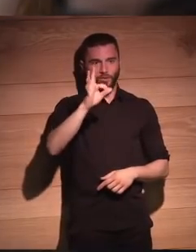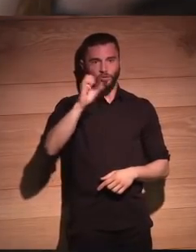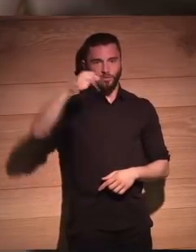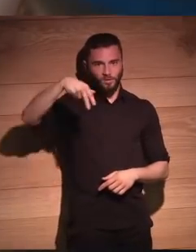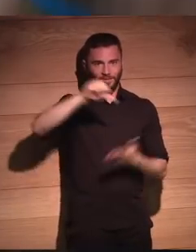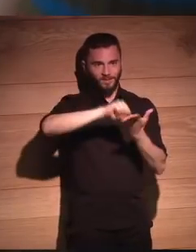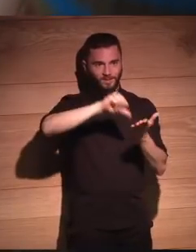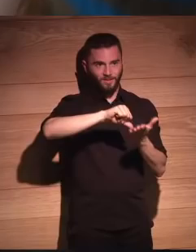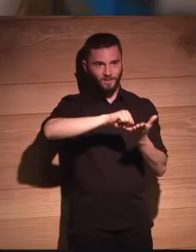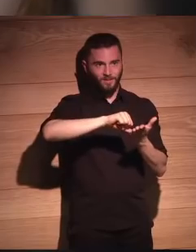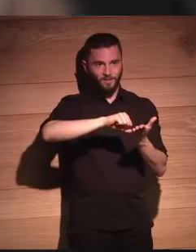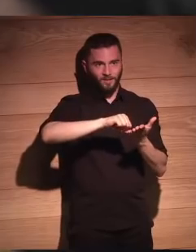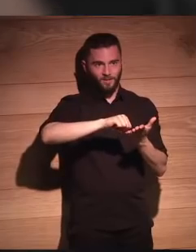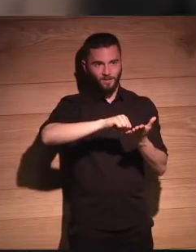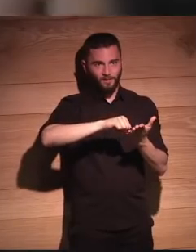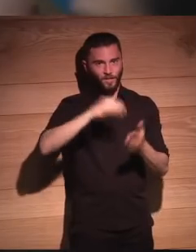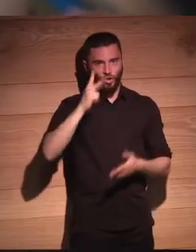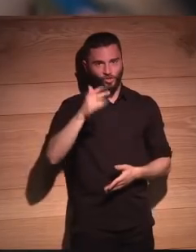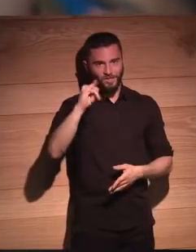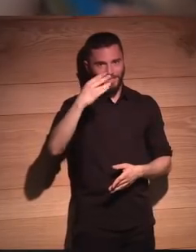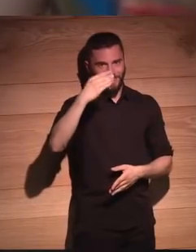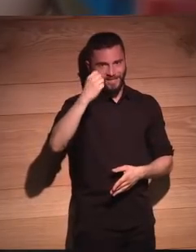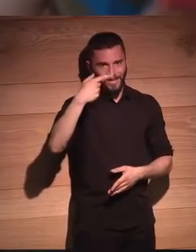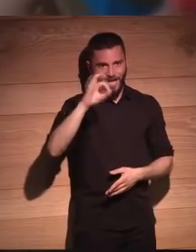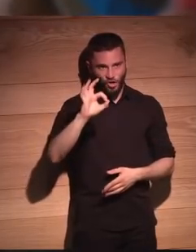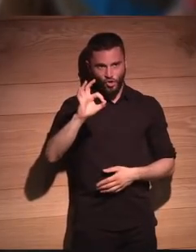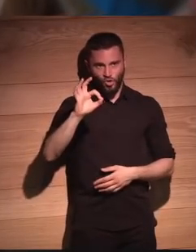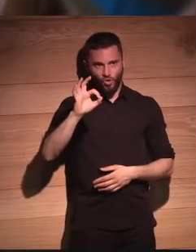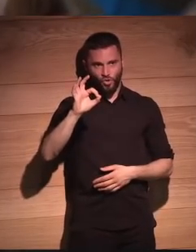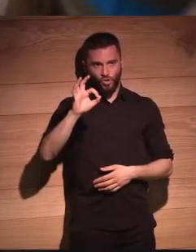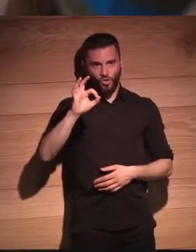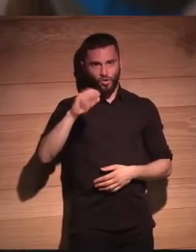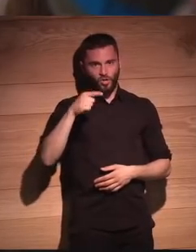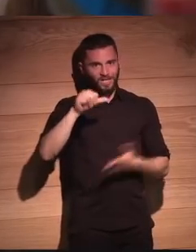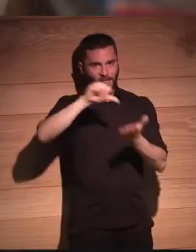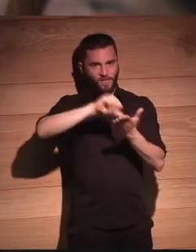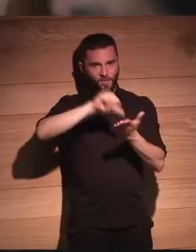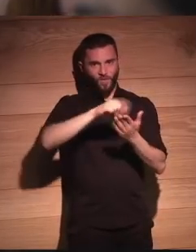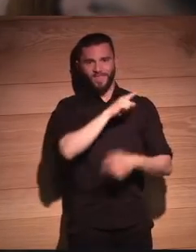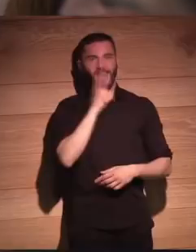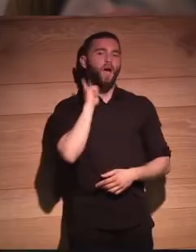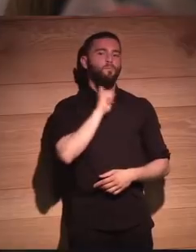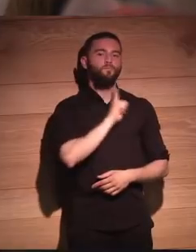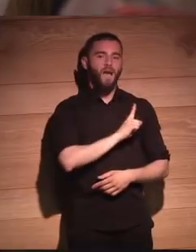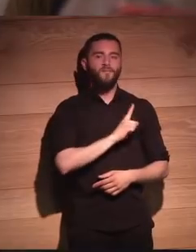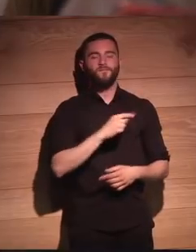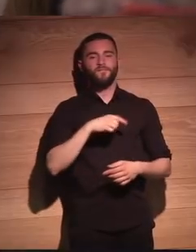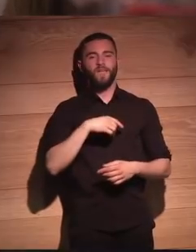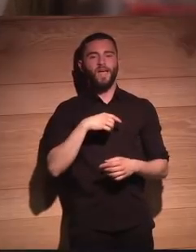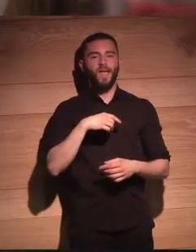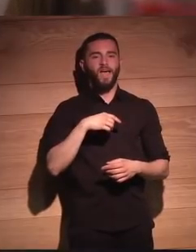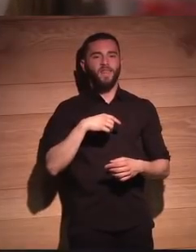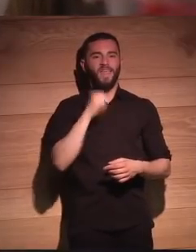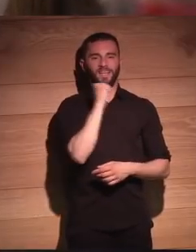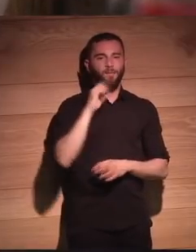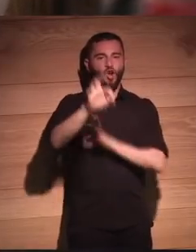Gotham City originalmente era Chicago, era el Chicago del crimen organizado, de la mafia, de Elliot Ness